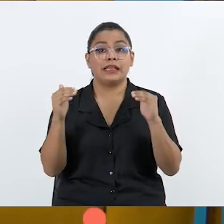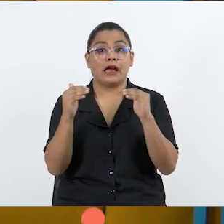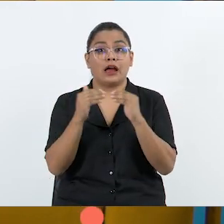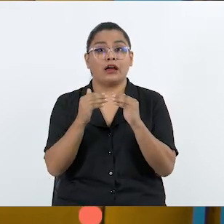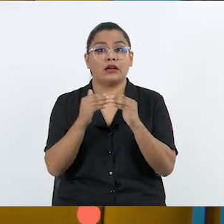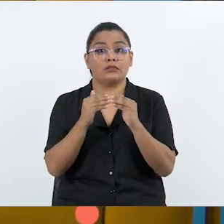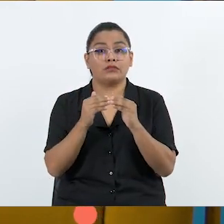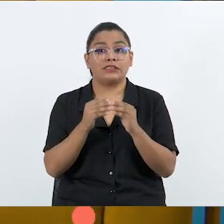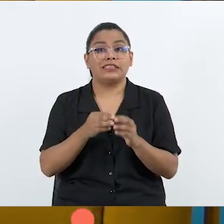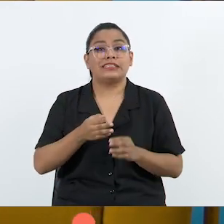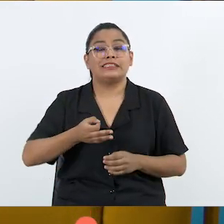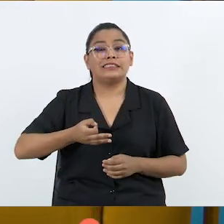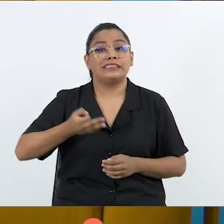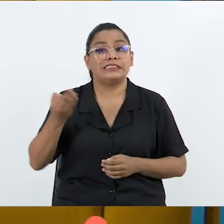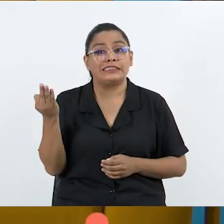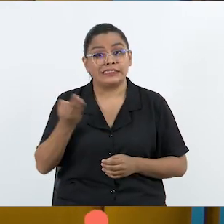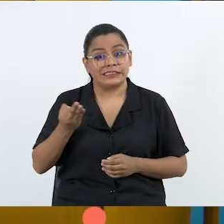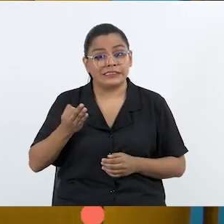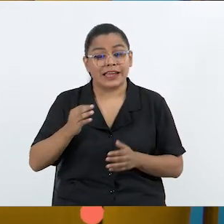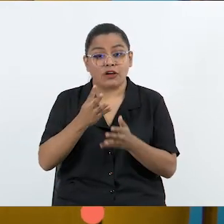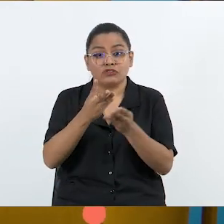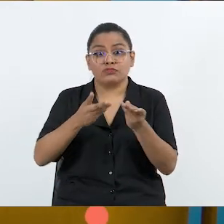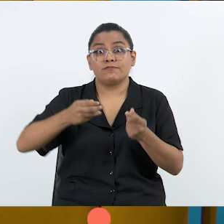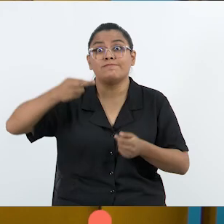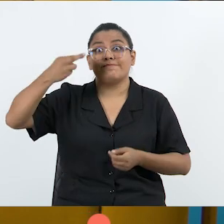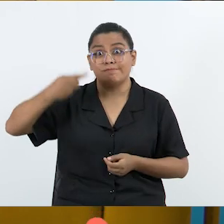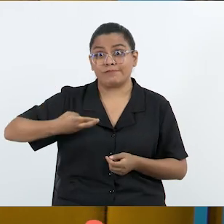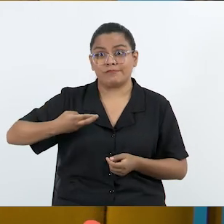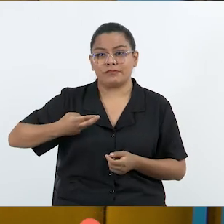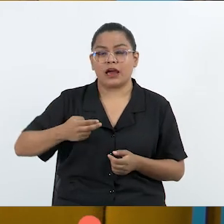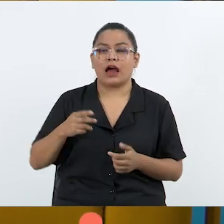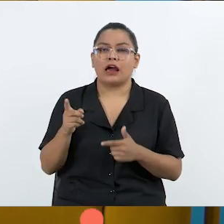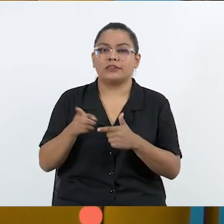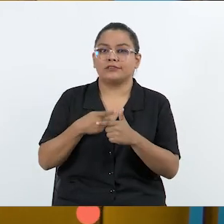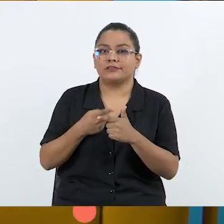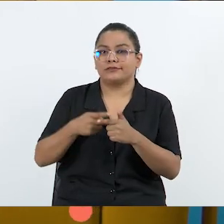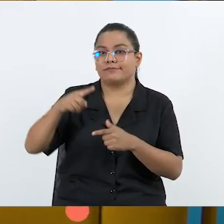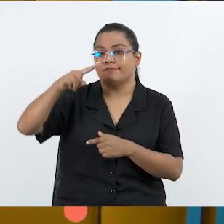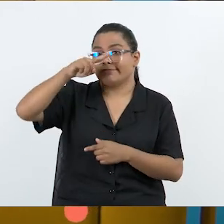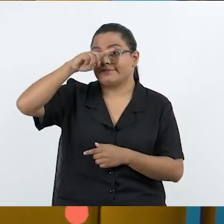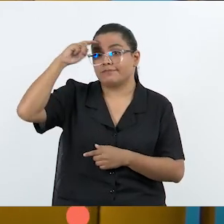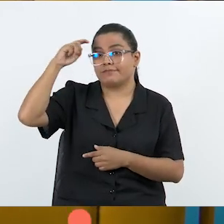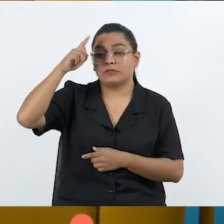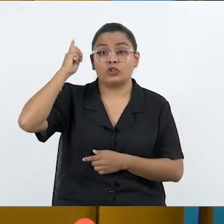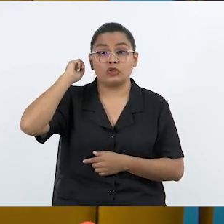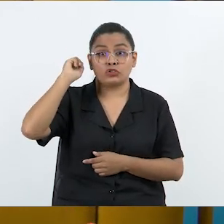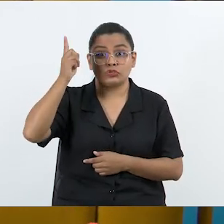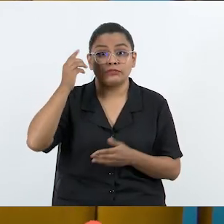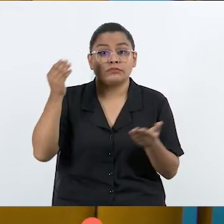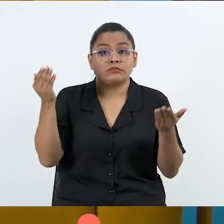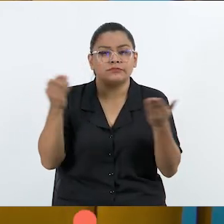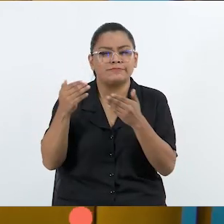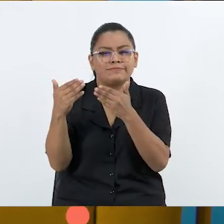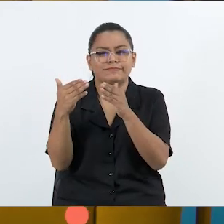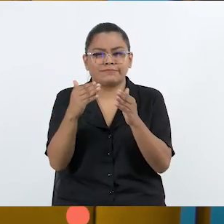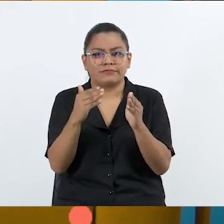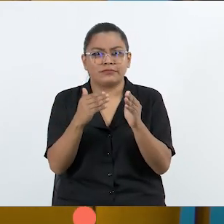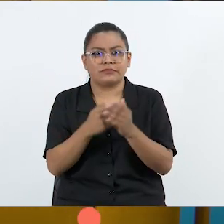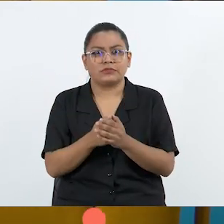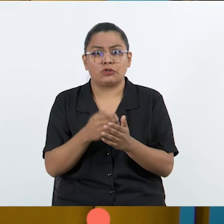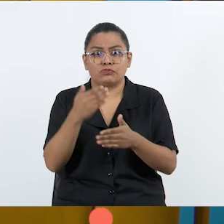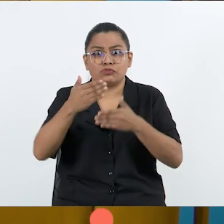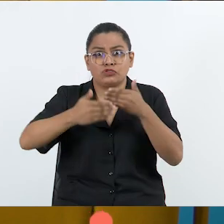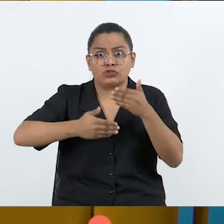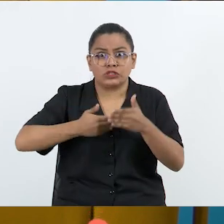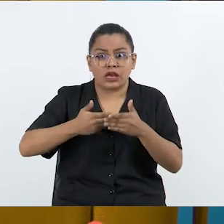Además, tiene que permitir una solución real y concreta. Debido a esto, el trabajo docente requiere actuación